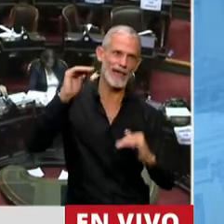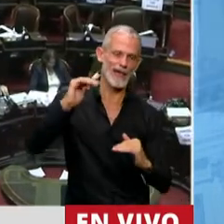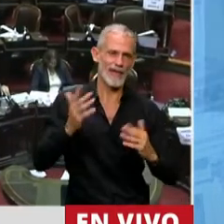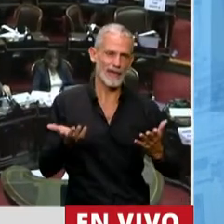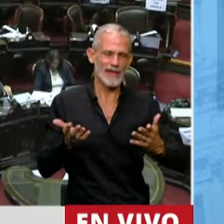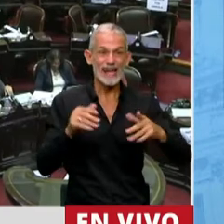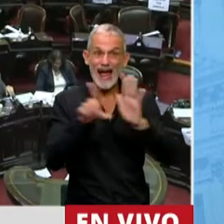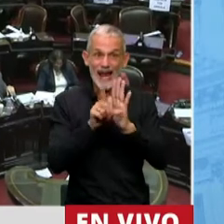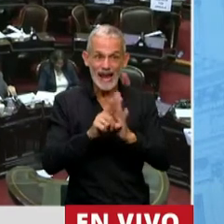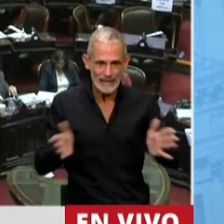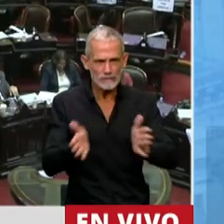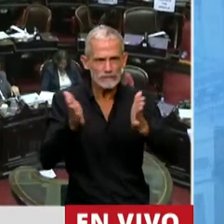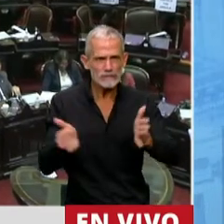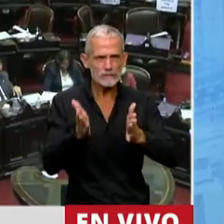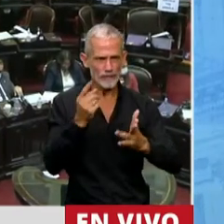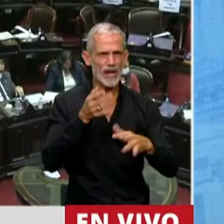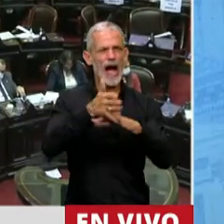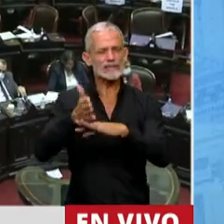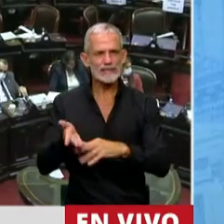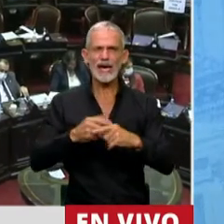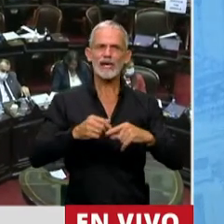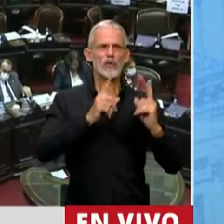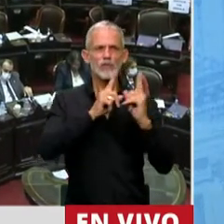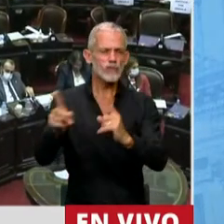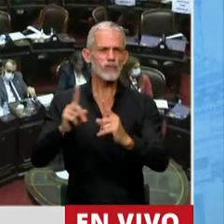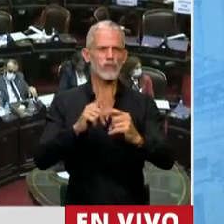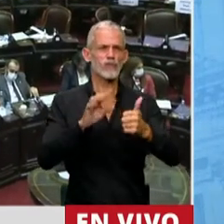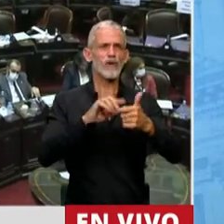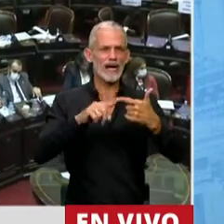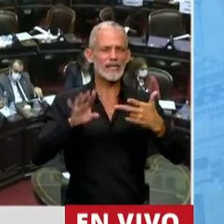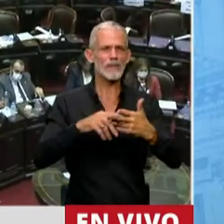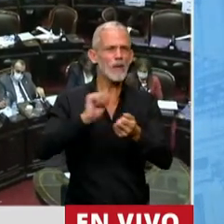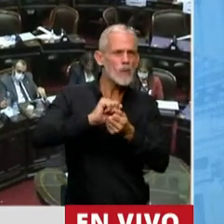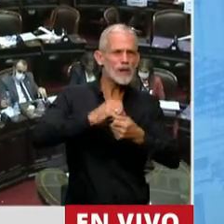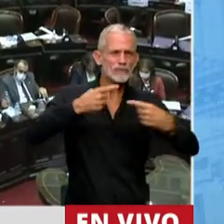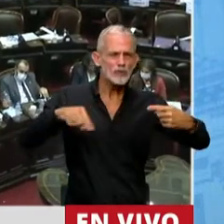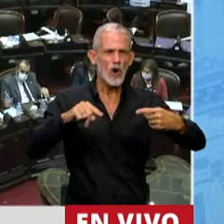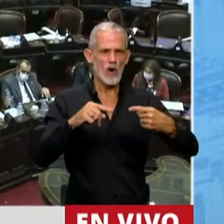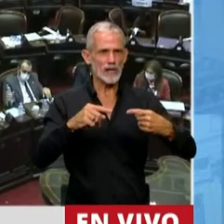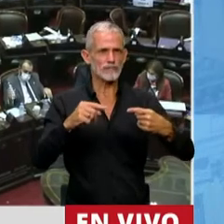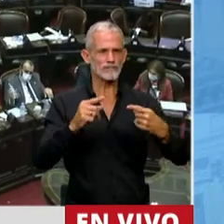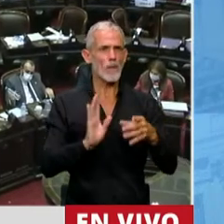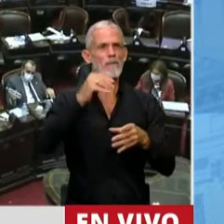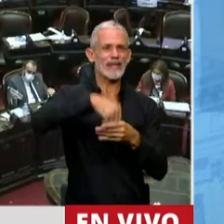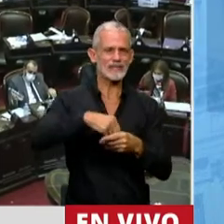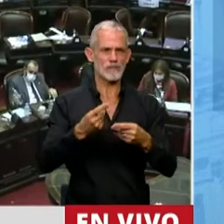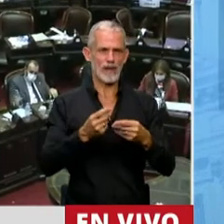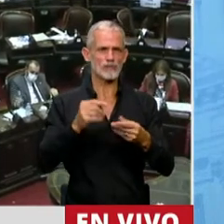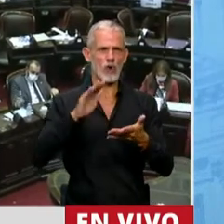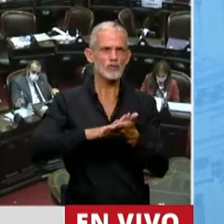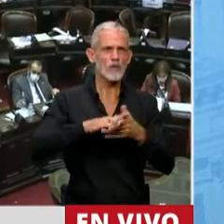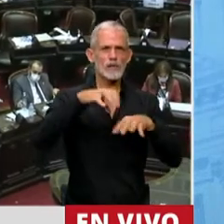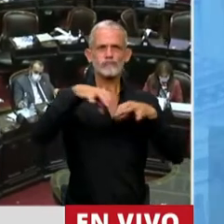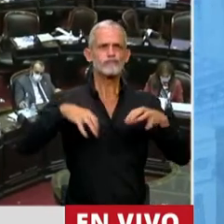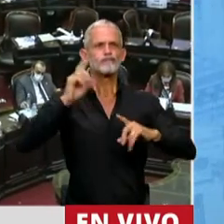Esta ley promueve desde el acceso, la permanencia, las publicaciones y también la participación en los órganos de